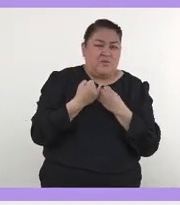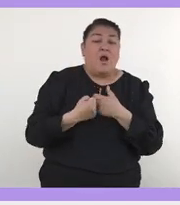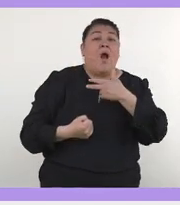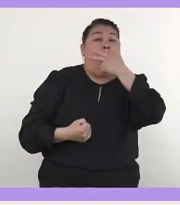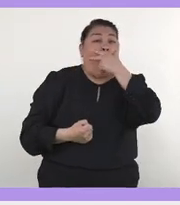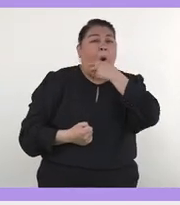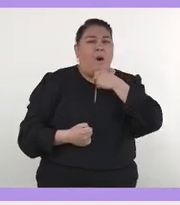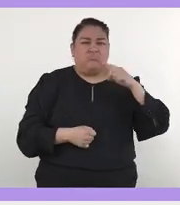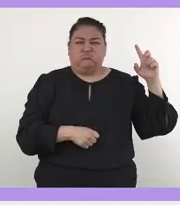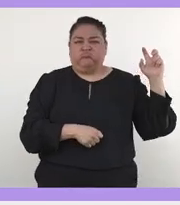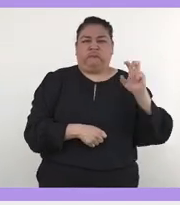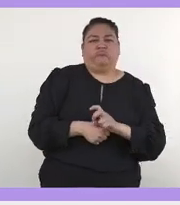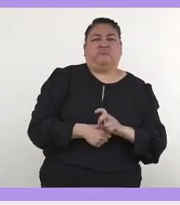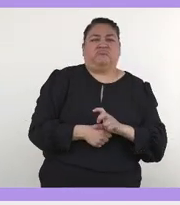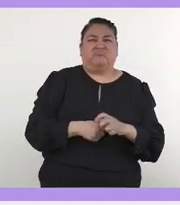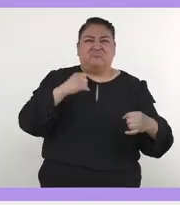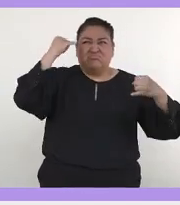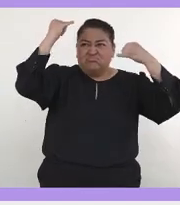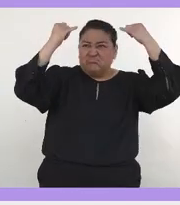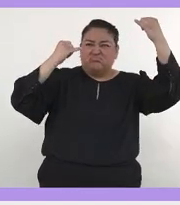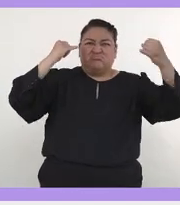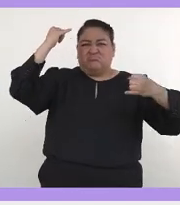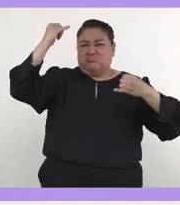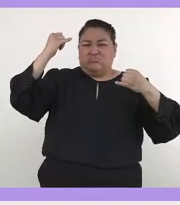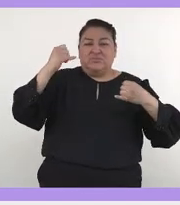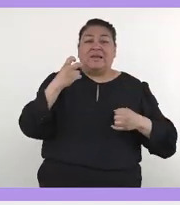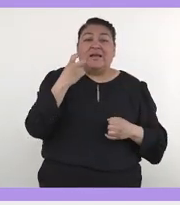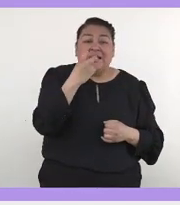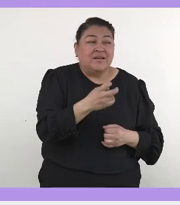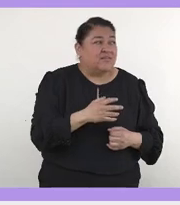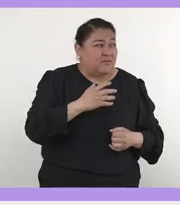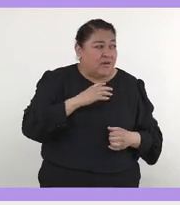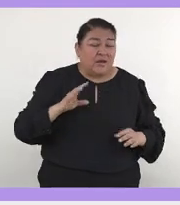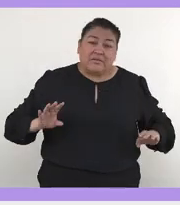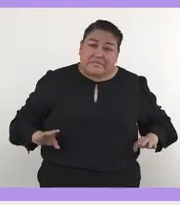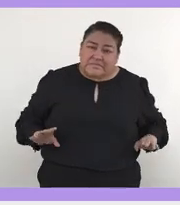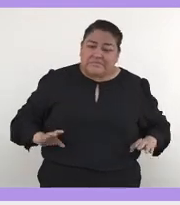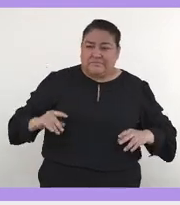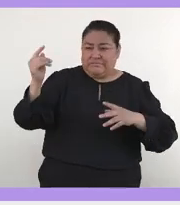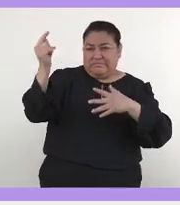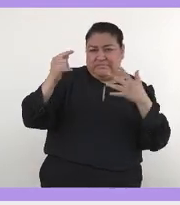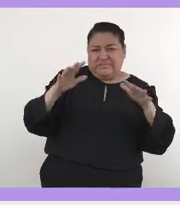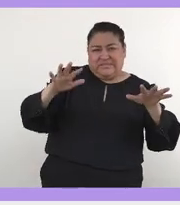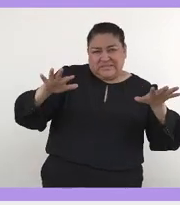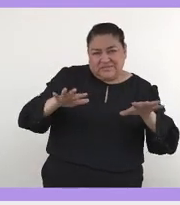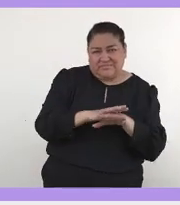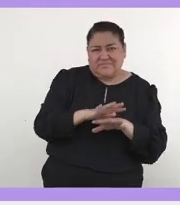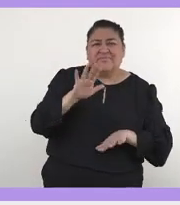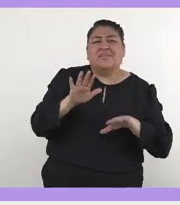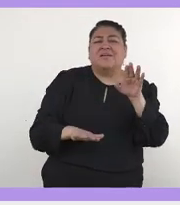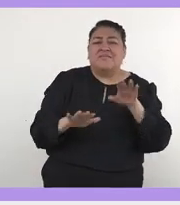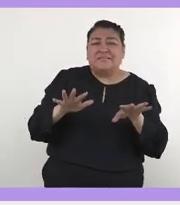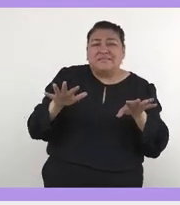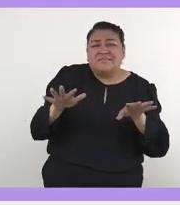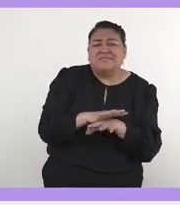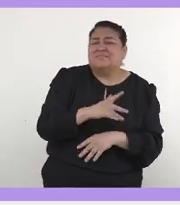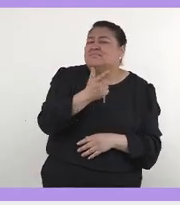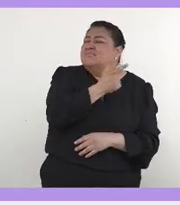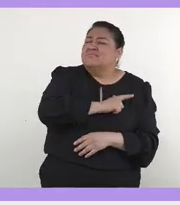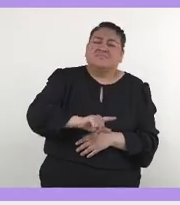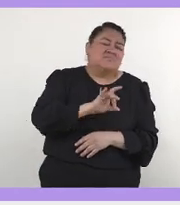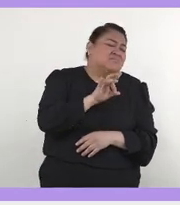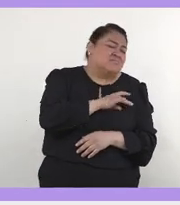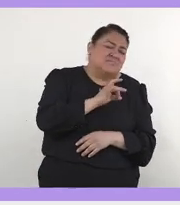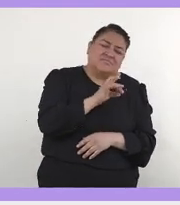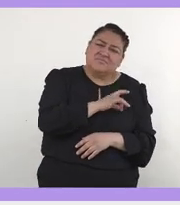no pero la cosa es que ahora está cambiando y ahí diferentes cosas que hacer no nos gusta el cambio nos da vértigo No se preocupen somos